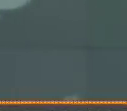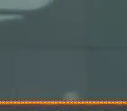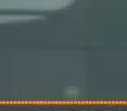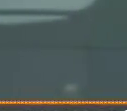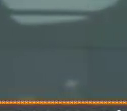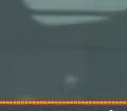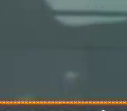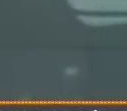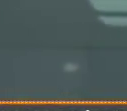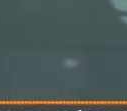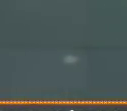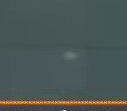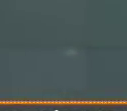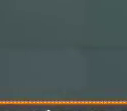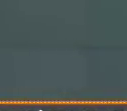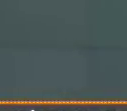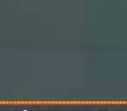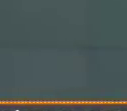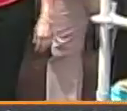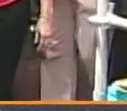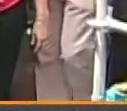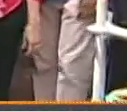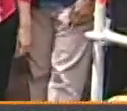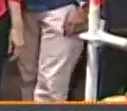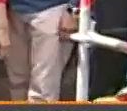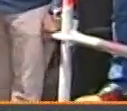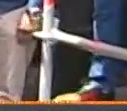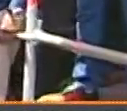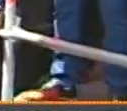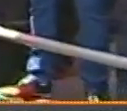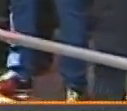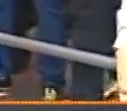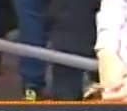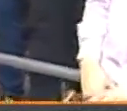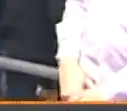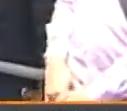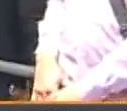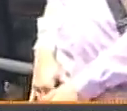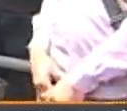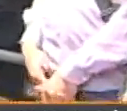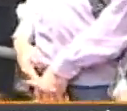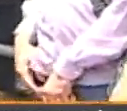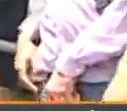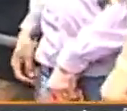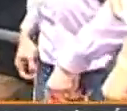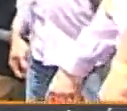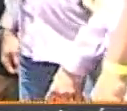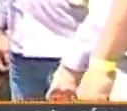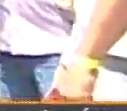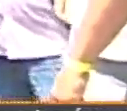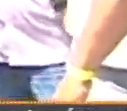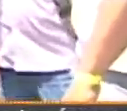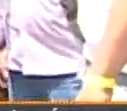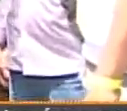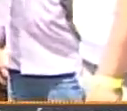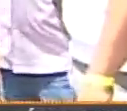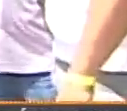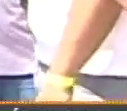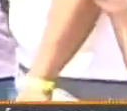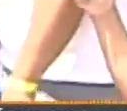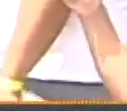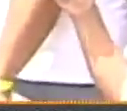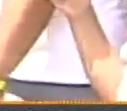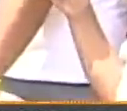hasta ahora nos vamos a Nueva Esparta. Continúa la campaña electoral en este estado. Graya Casella en el lugar. Ahí ven las imágenes del presidente de la República, candidato del